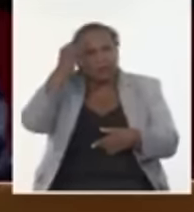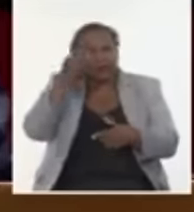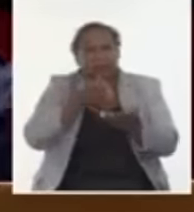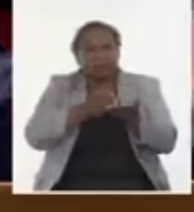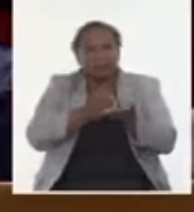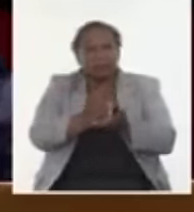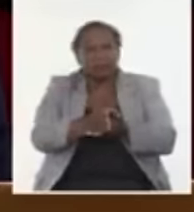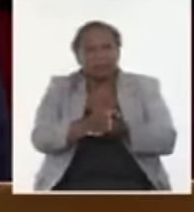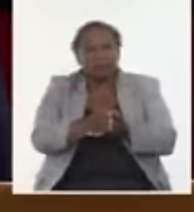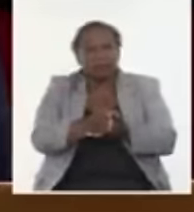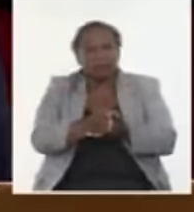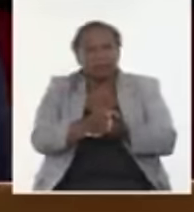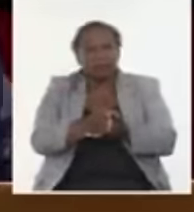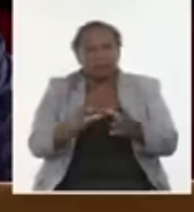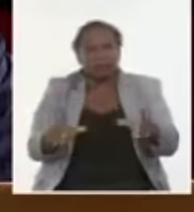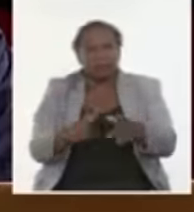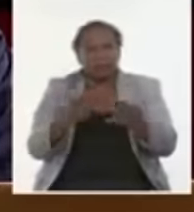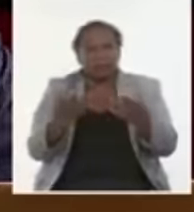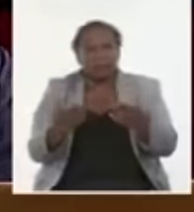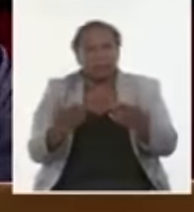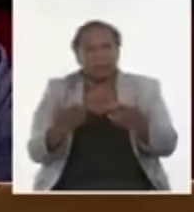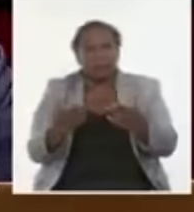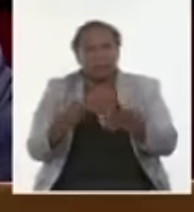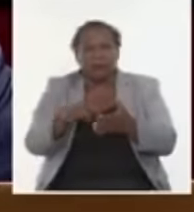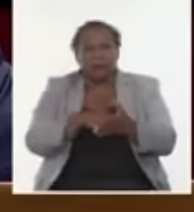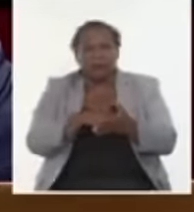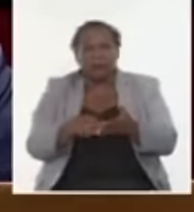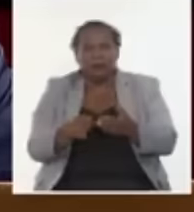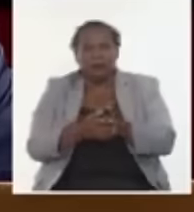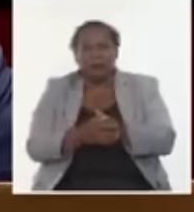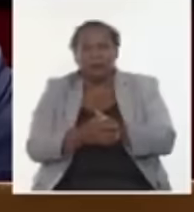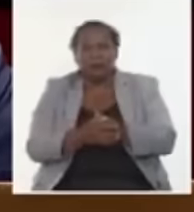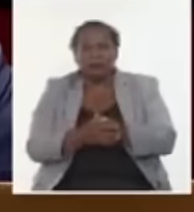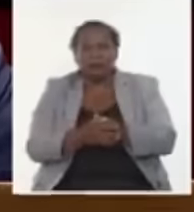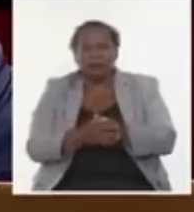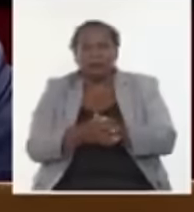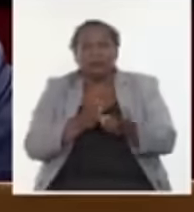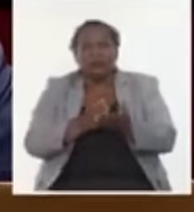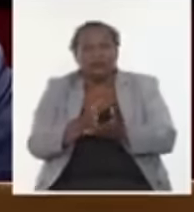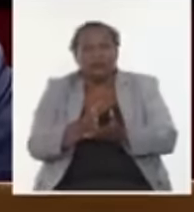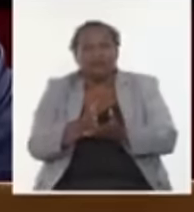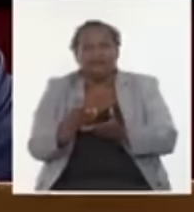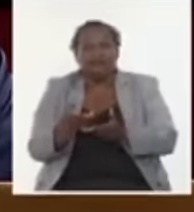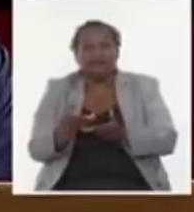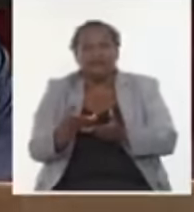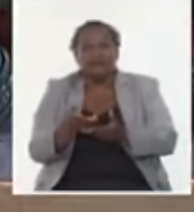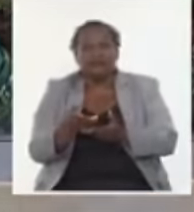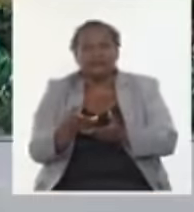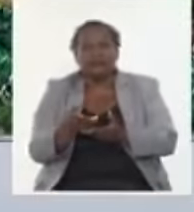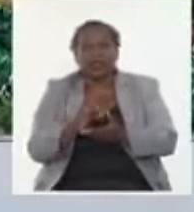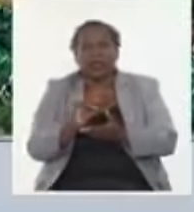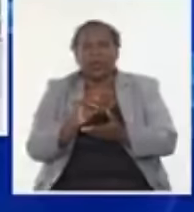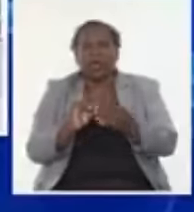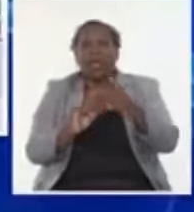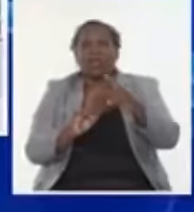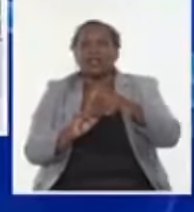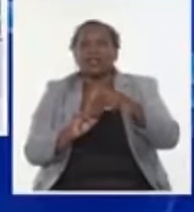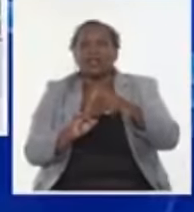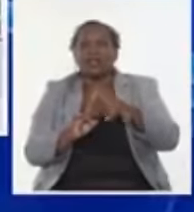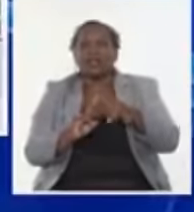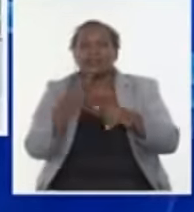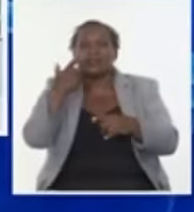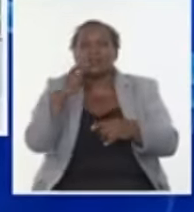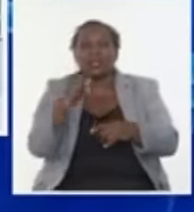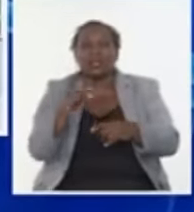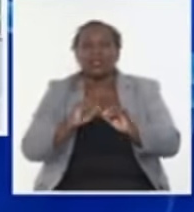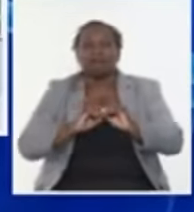tendencia al incumplimiento de algunos de los planes. Continúa siendo una de las tareas de primer orden